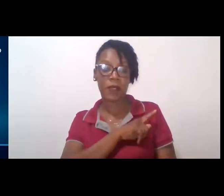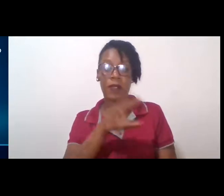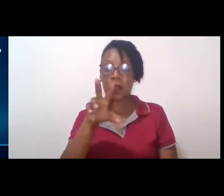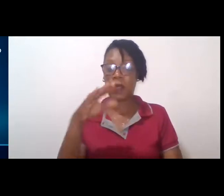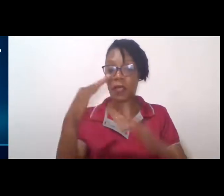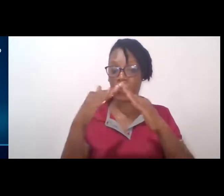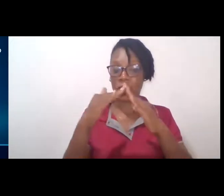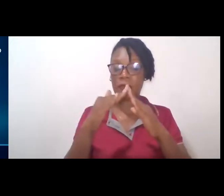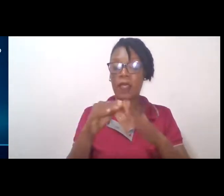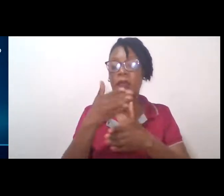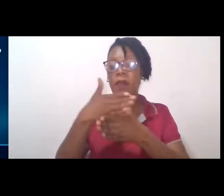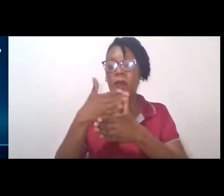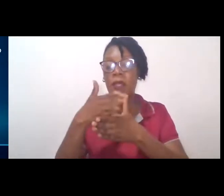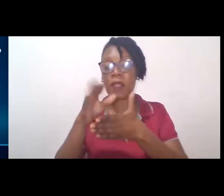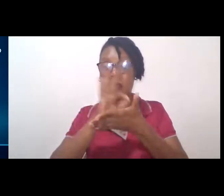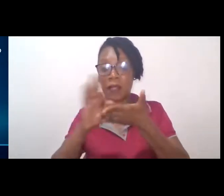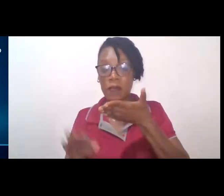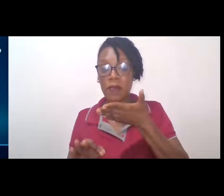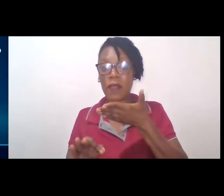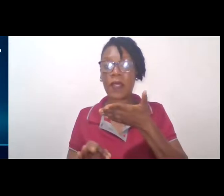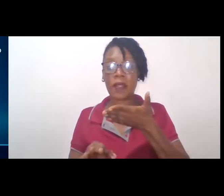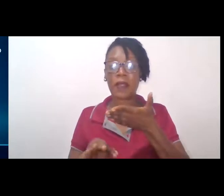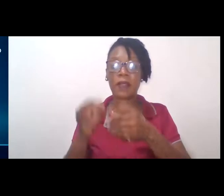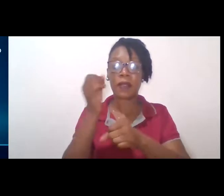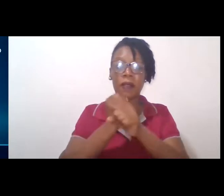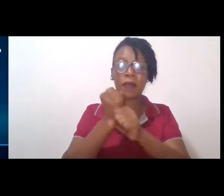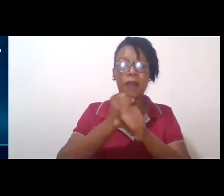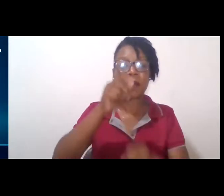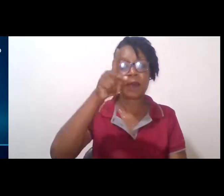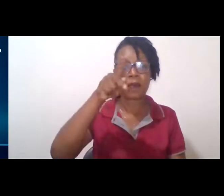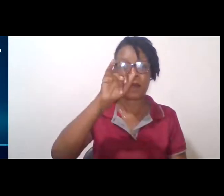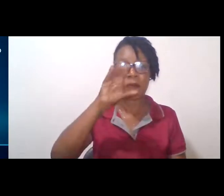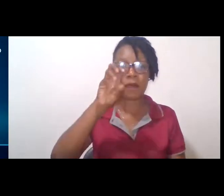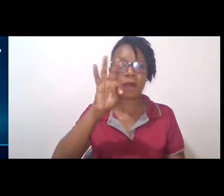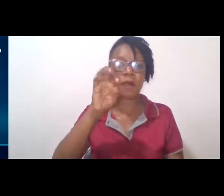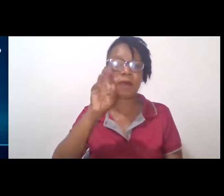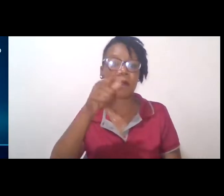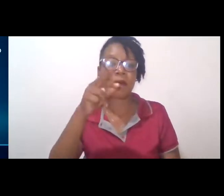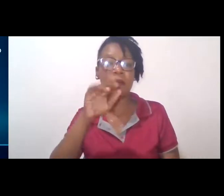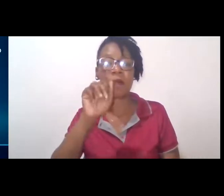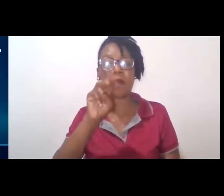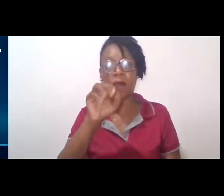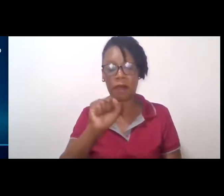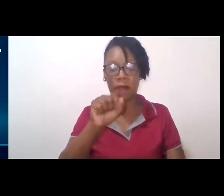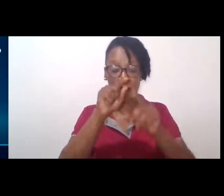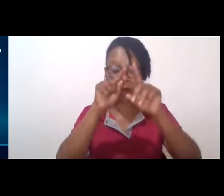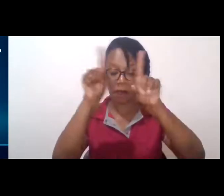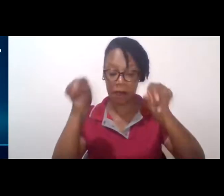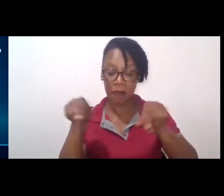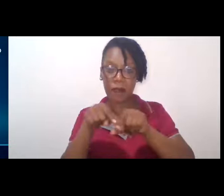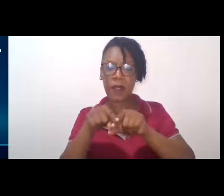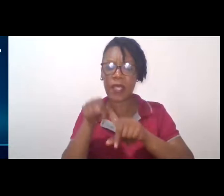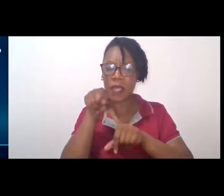nos comparte que en la escuela trabajan con pictogramas, las rutinas, y eso le ayuda a controlar